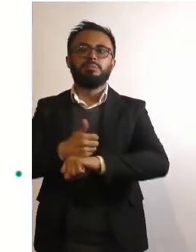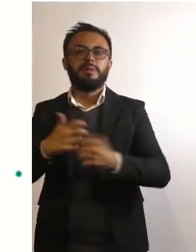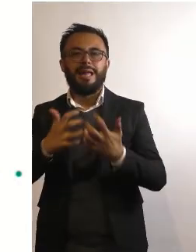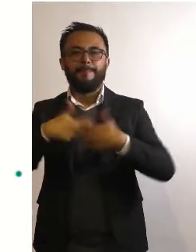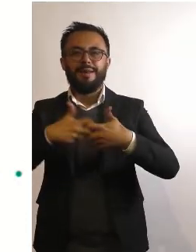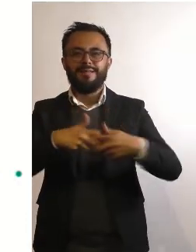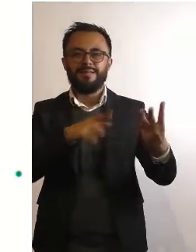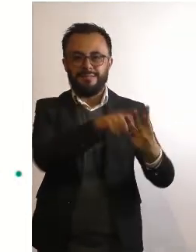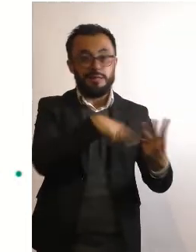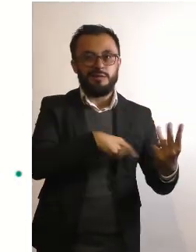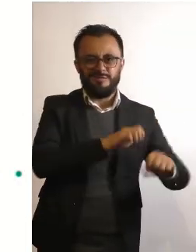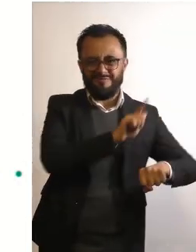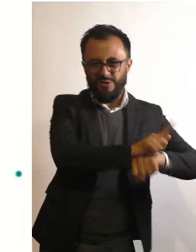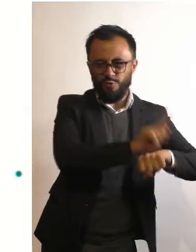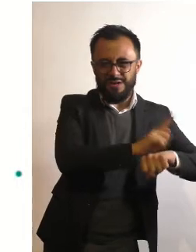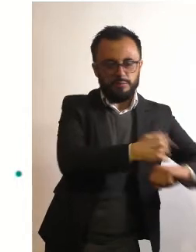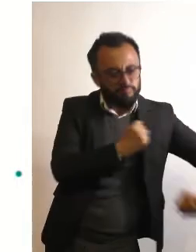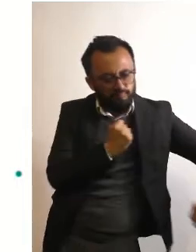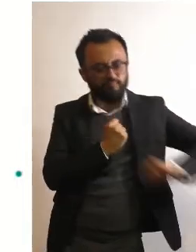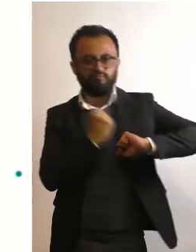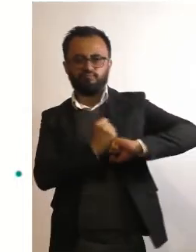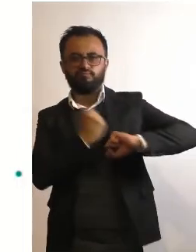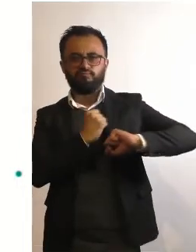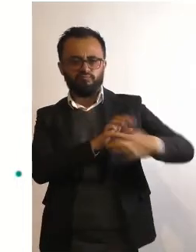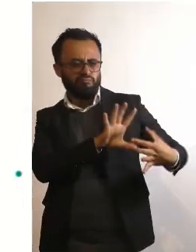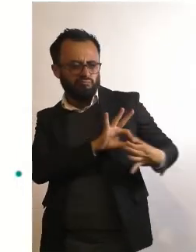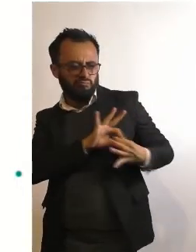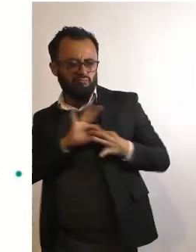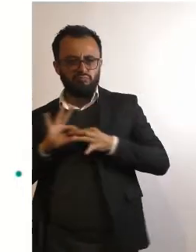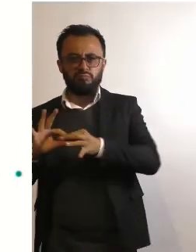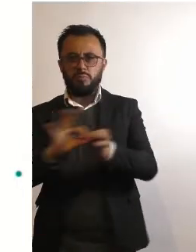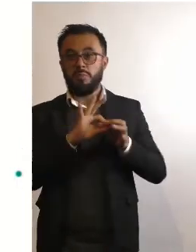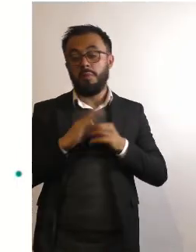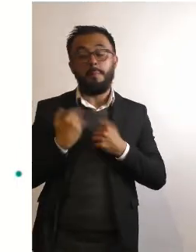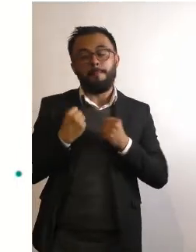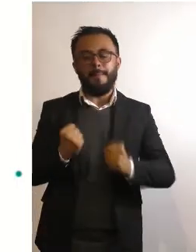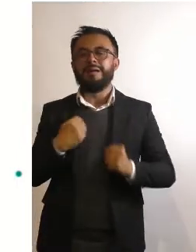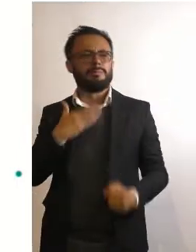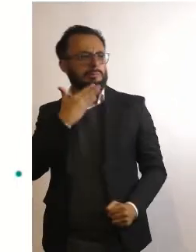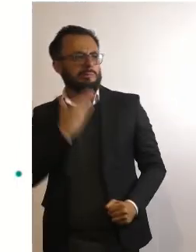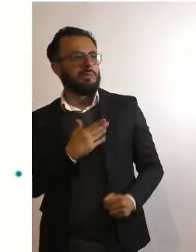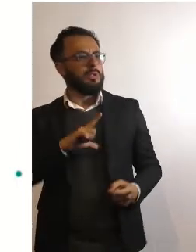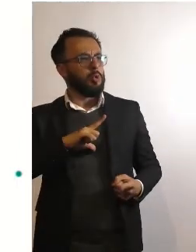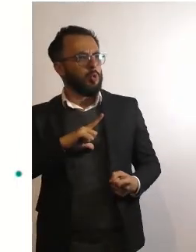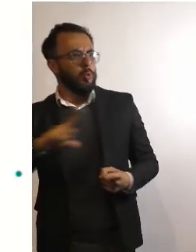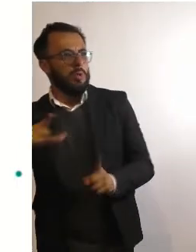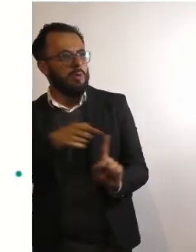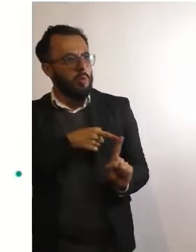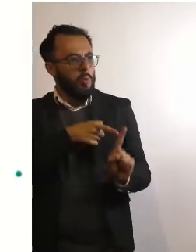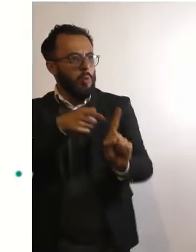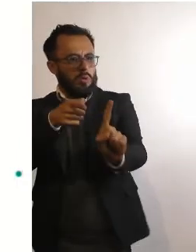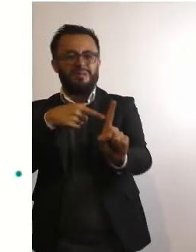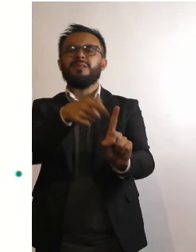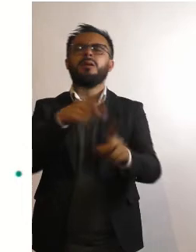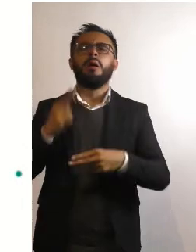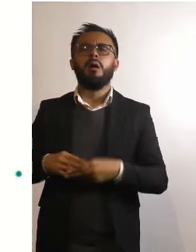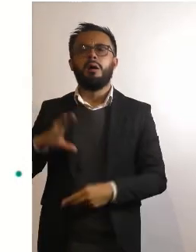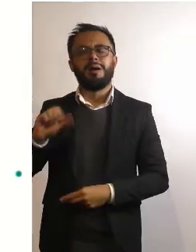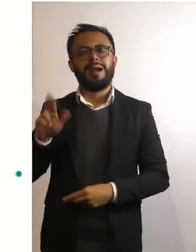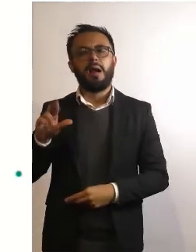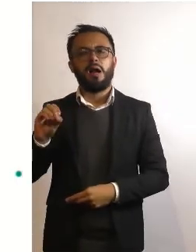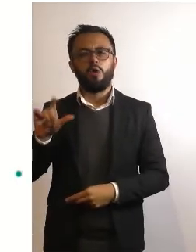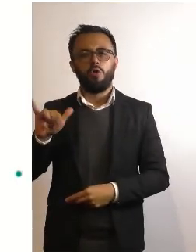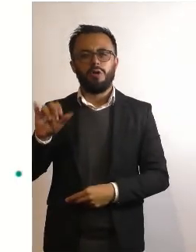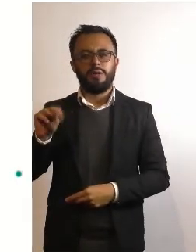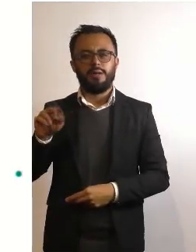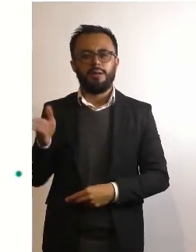este liderazgo que ha tenido Carolina Mora en el HOPIEX. Ha habido un posicionamiento